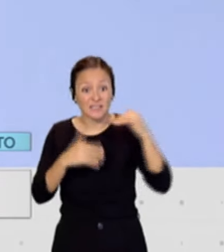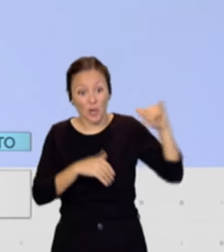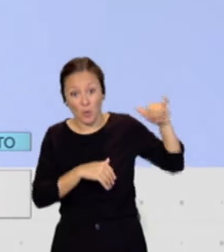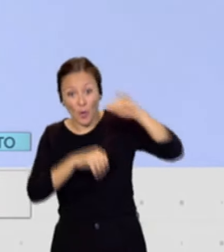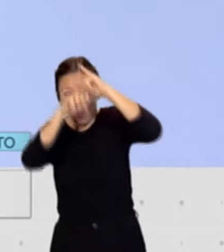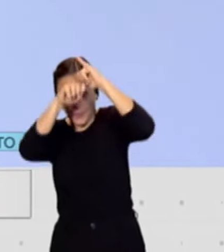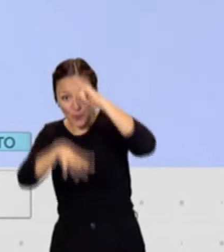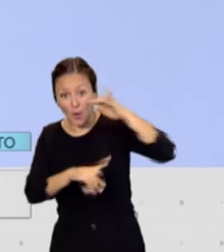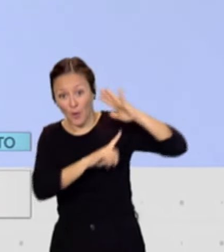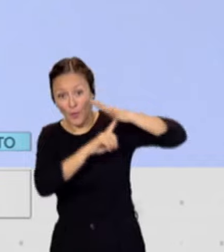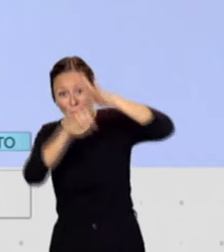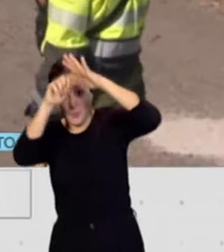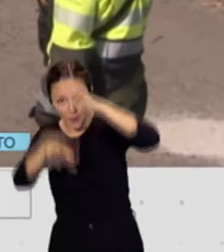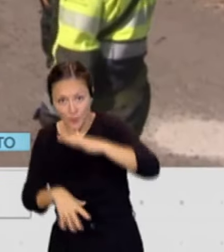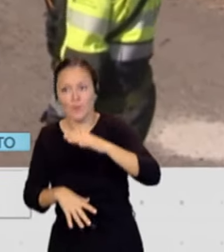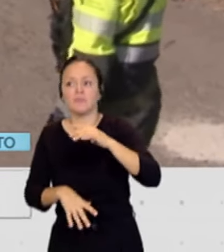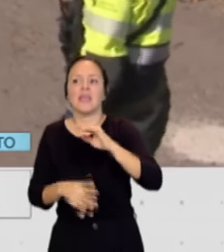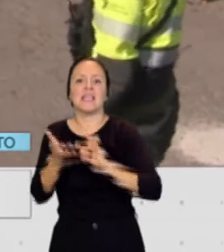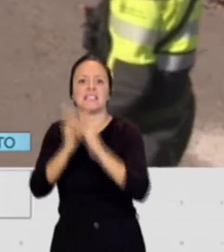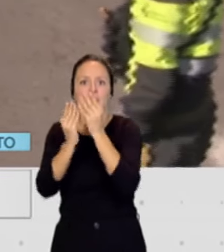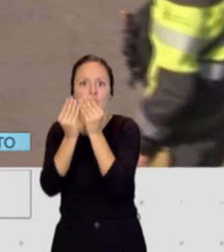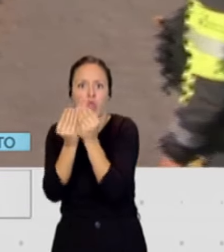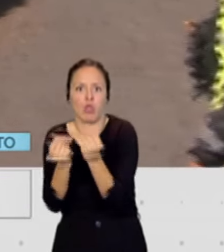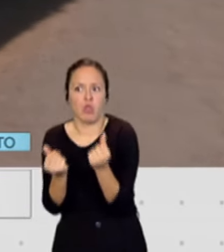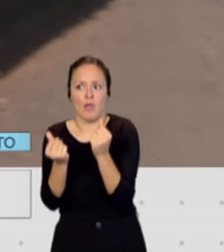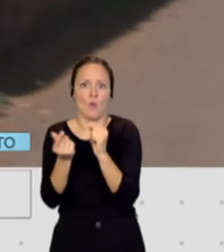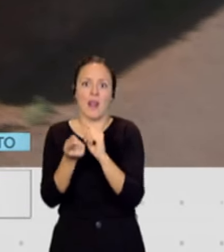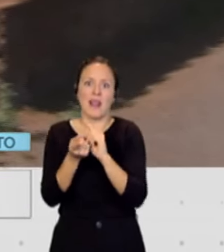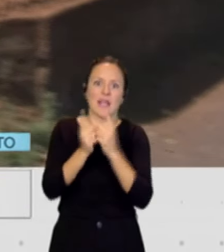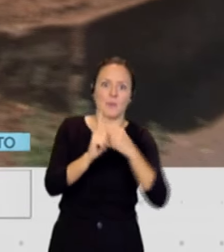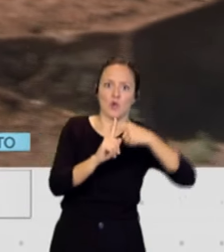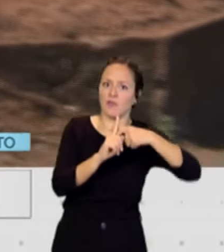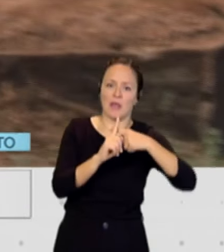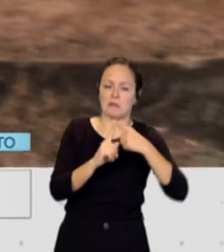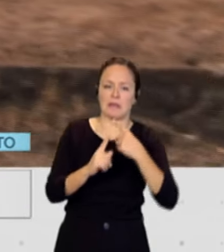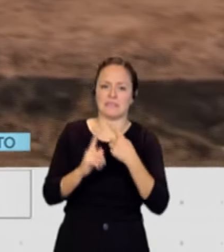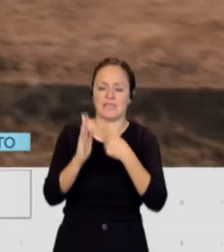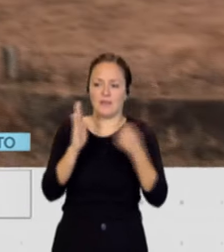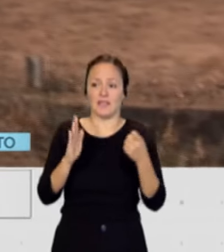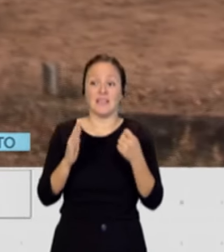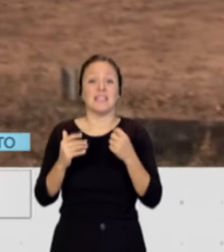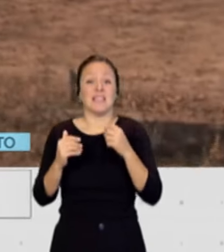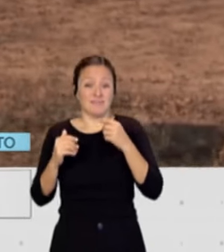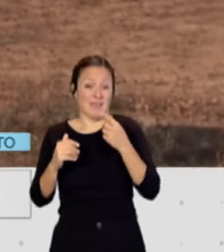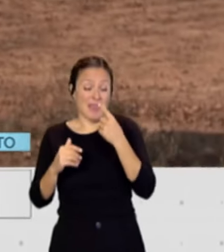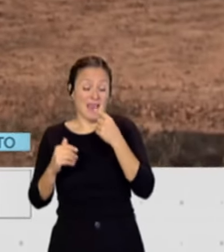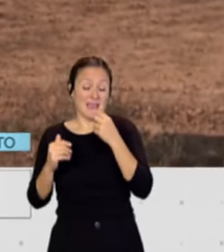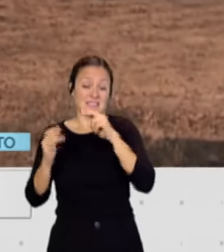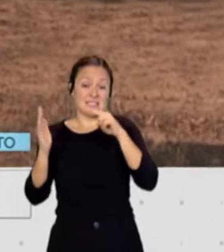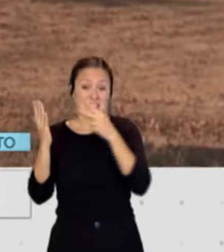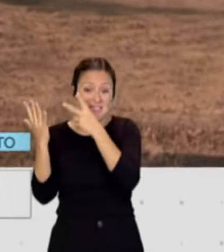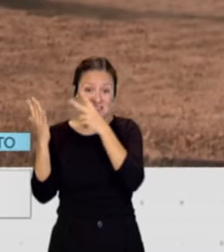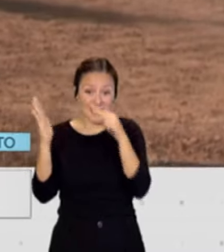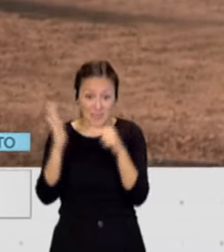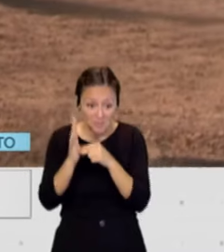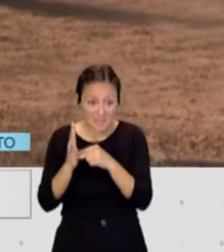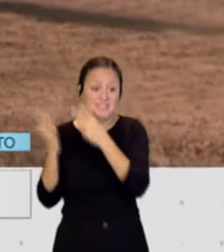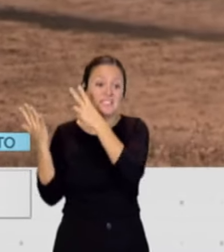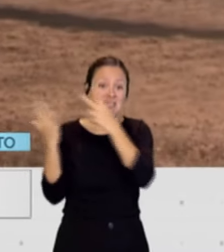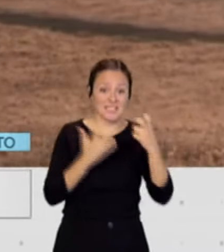incendio o gran incendio por dar un dato el año 2023 hubo 7700 incendios de los cuales conseguimos que